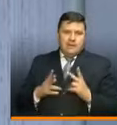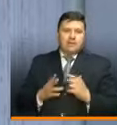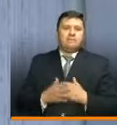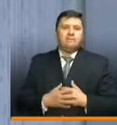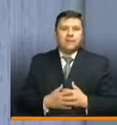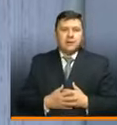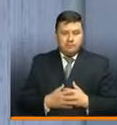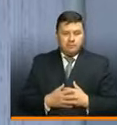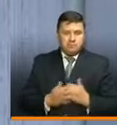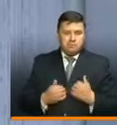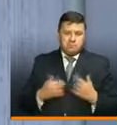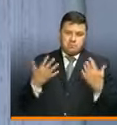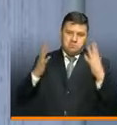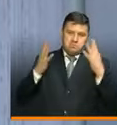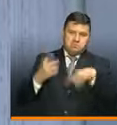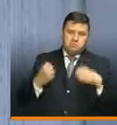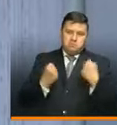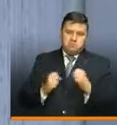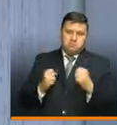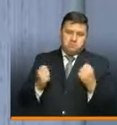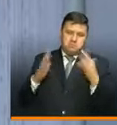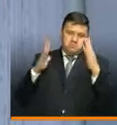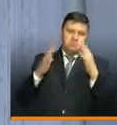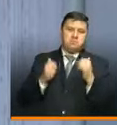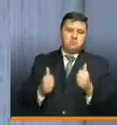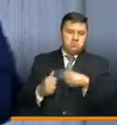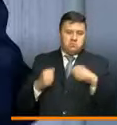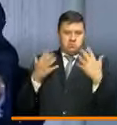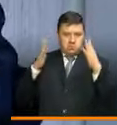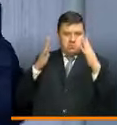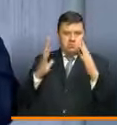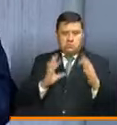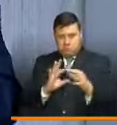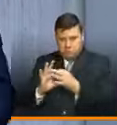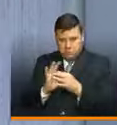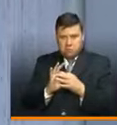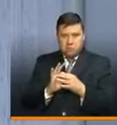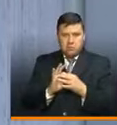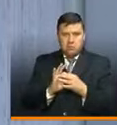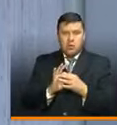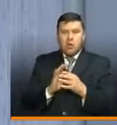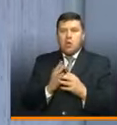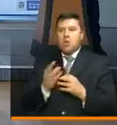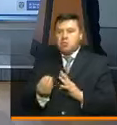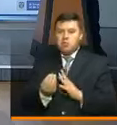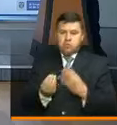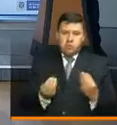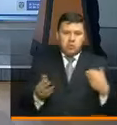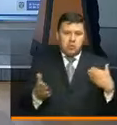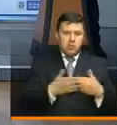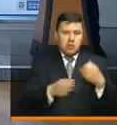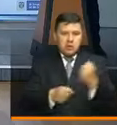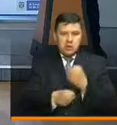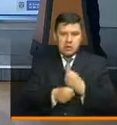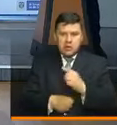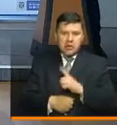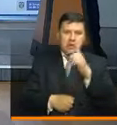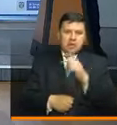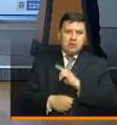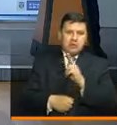Así que celebro este esfuerzo, celebro además que este esfuerzo se junta a otros sobre los cuales hemos venido trabajando con el liderazgo de